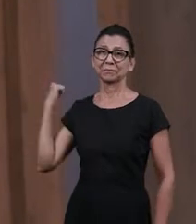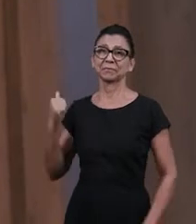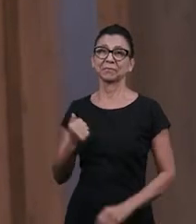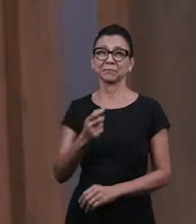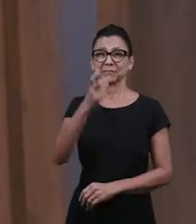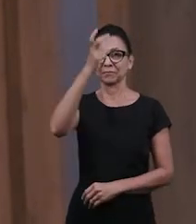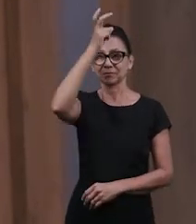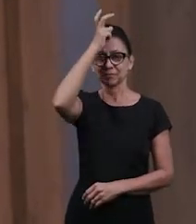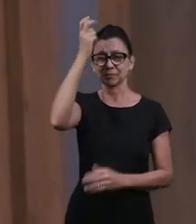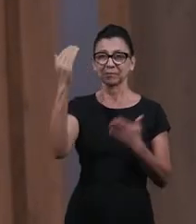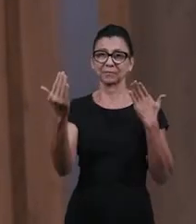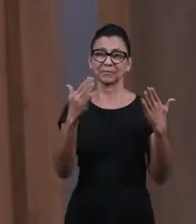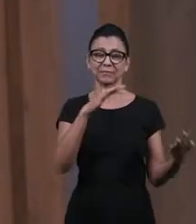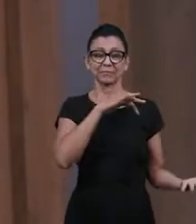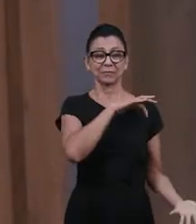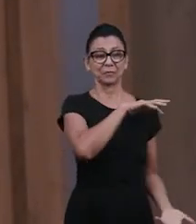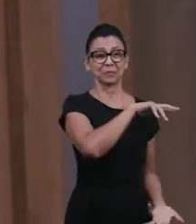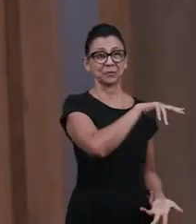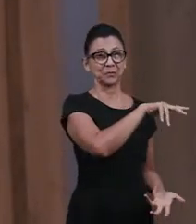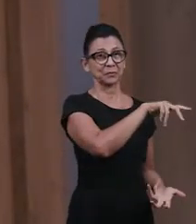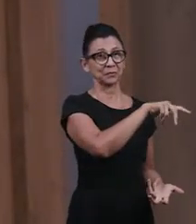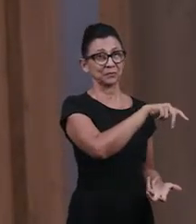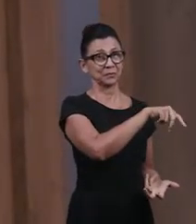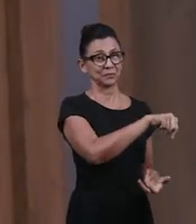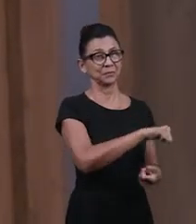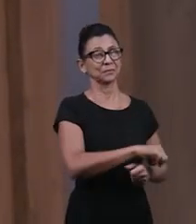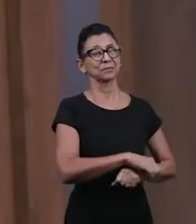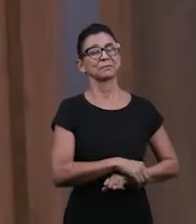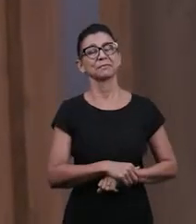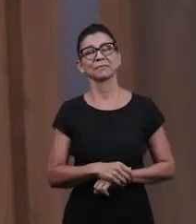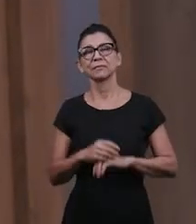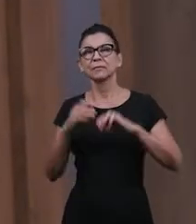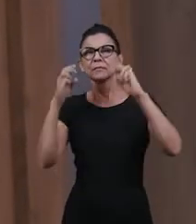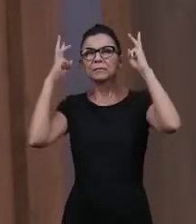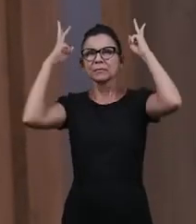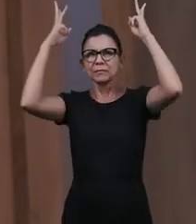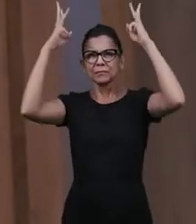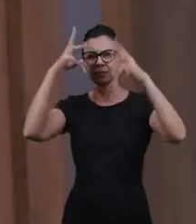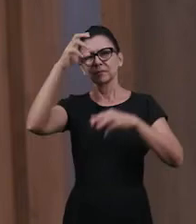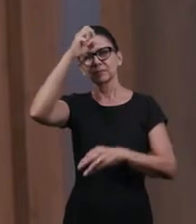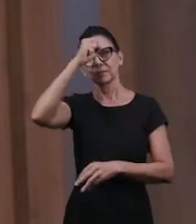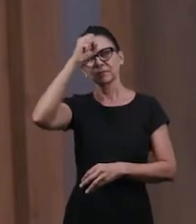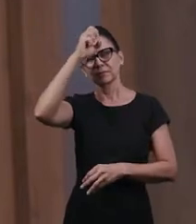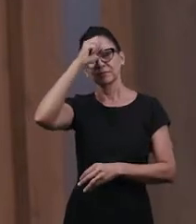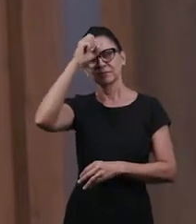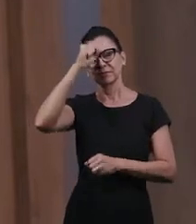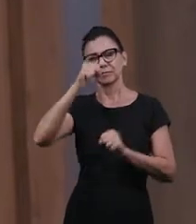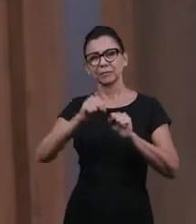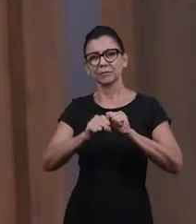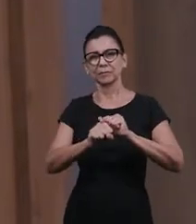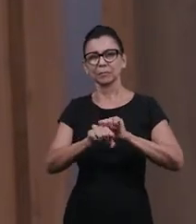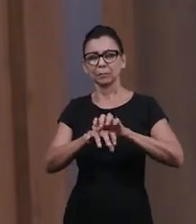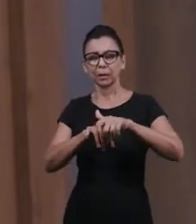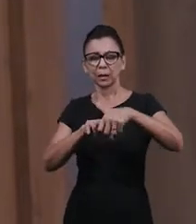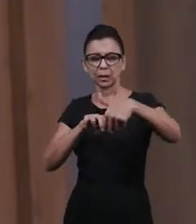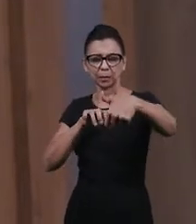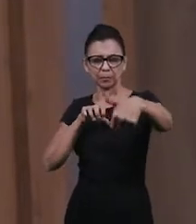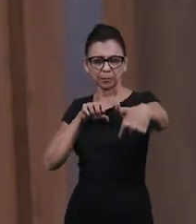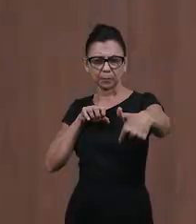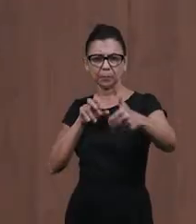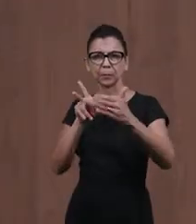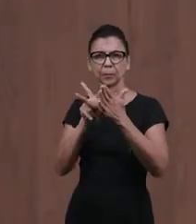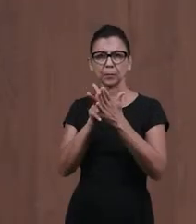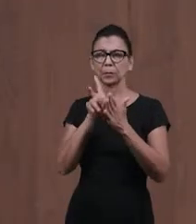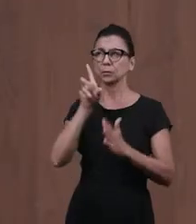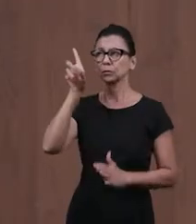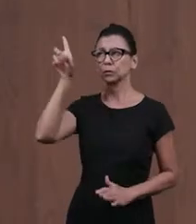mundo, así como Moisés, pero nosotros tenemos una enseñanza del Señor. Moisés creció oyendo la palabra del Señor,